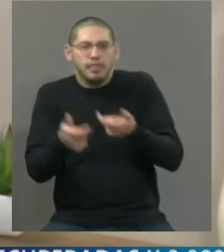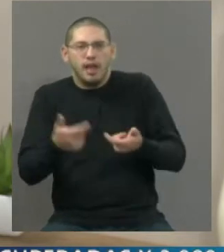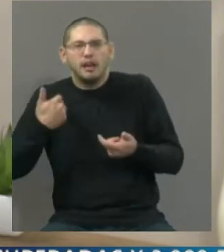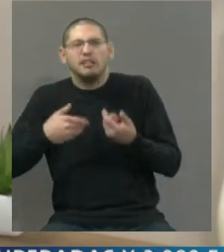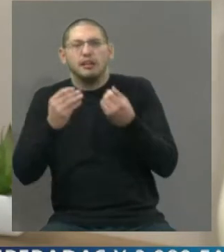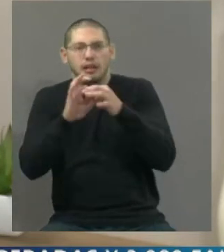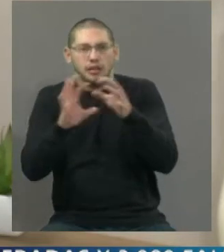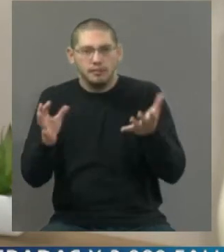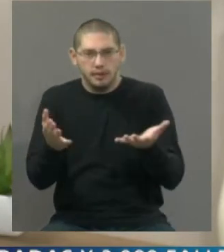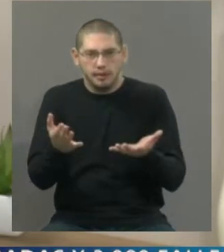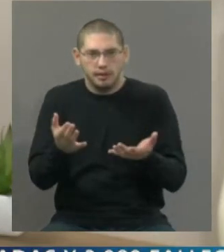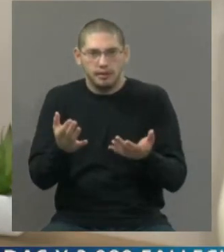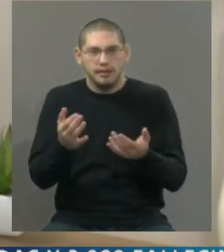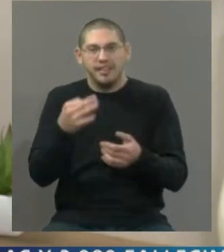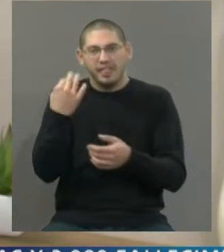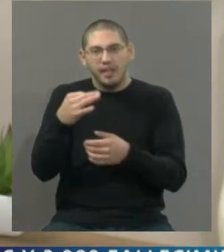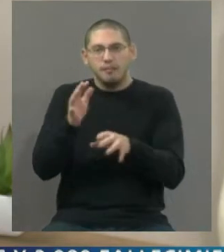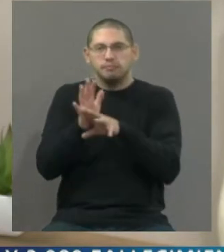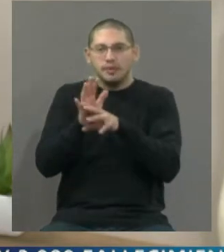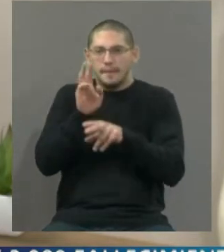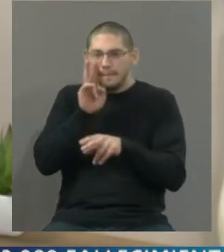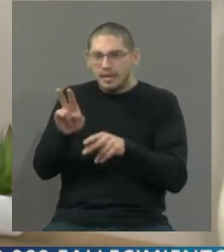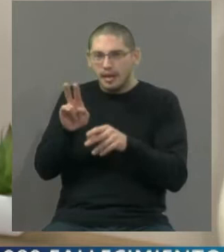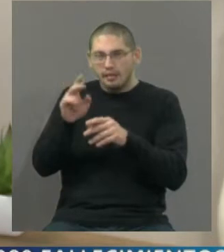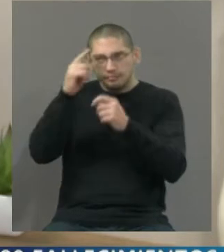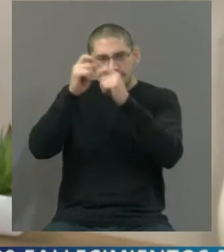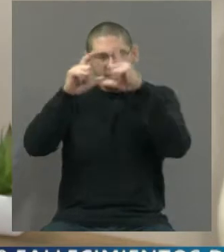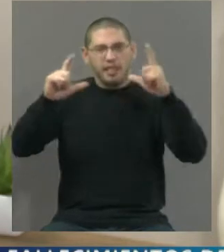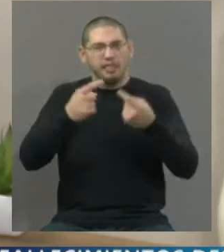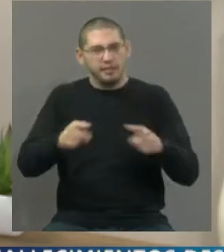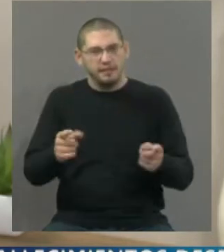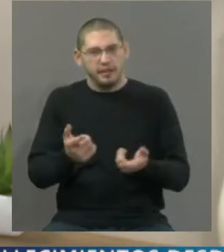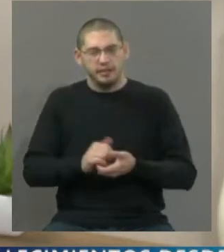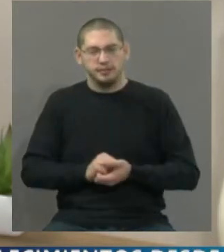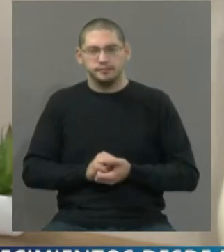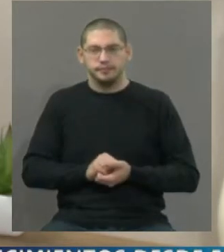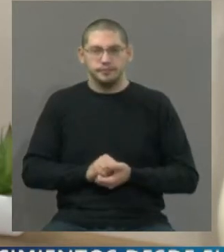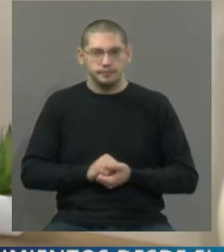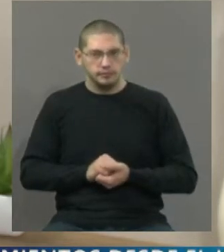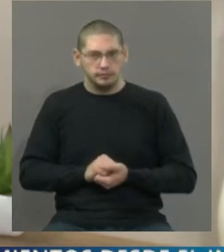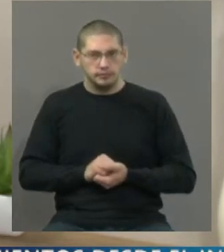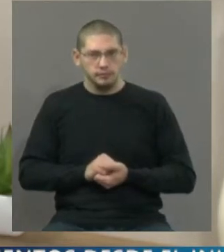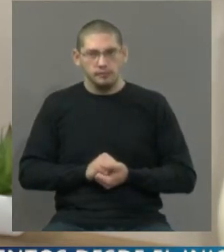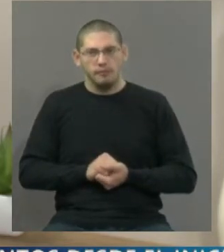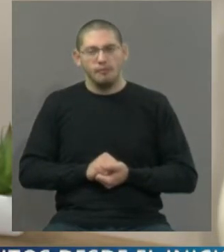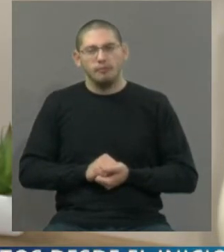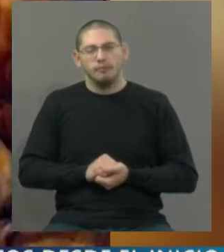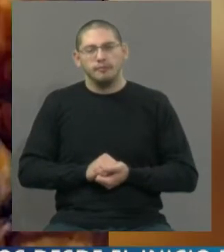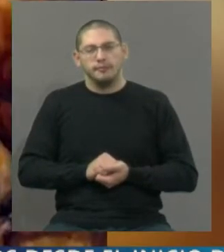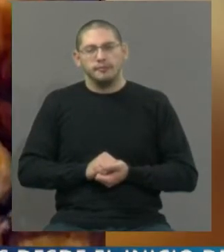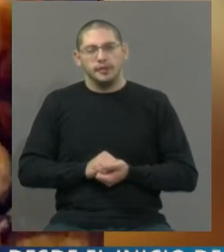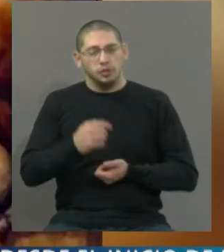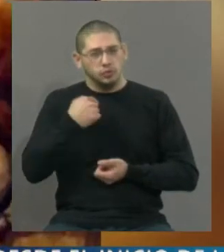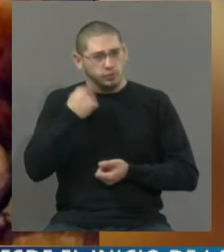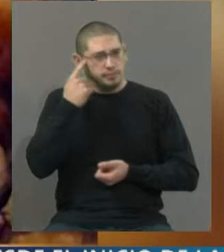reconocimiento desde otra óptica. Sí, y yo creo, y lo más importante en realidad que a mí me parece, que